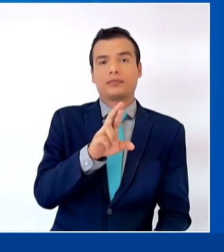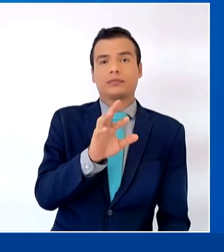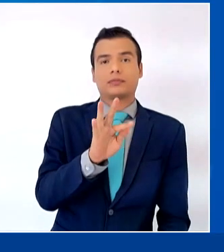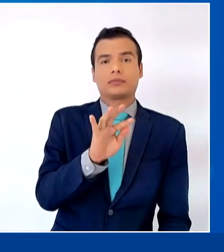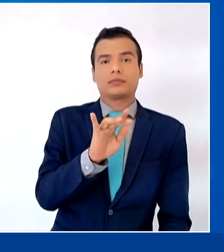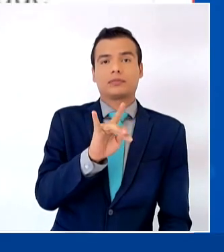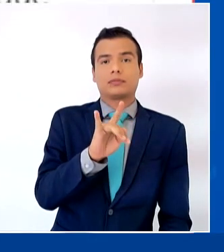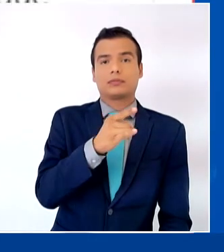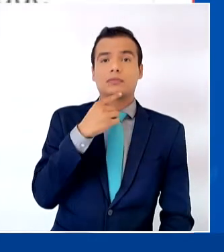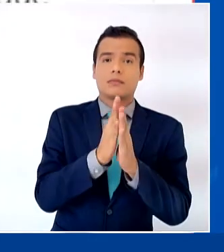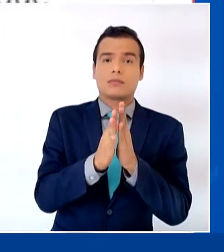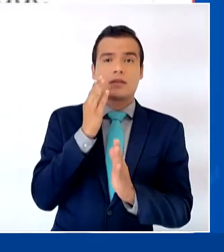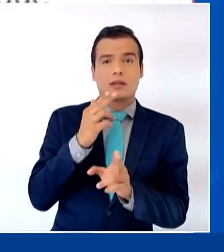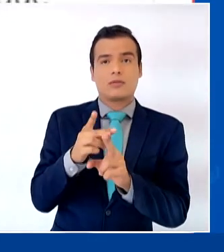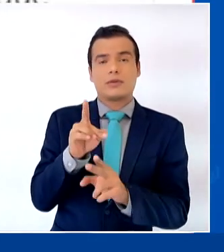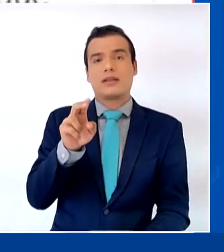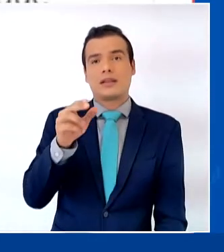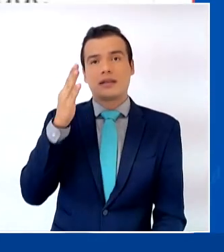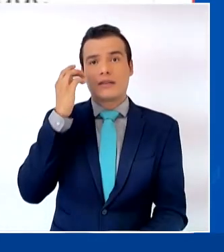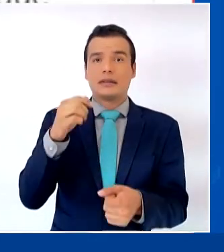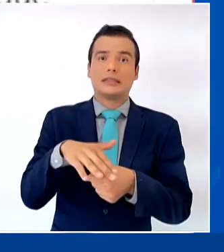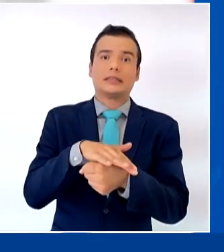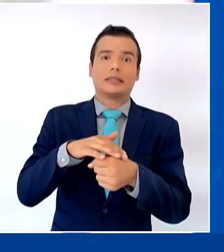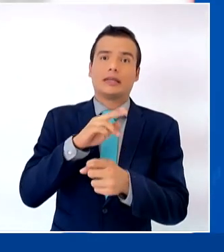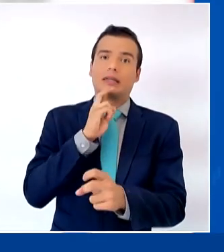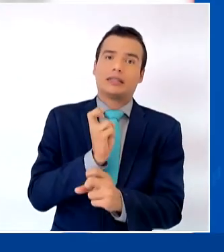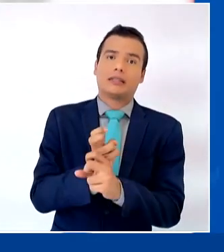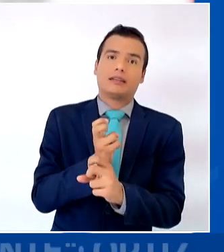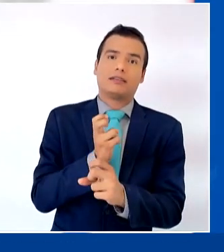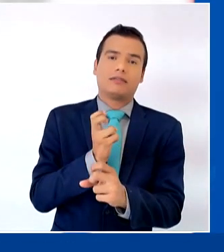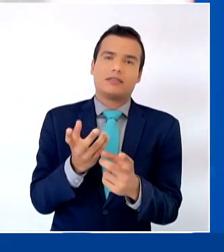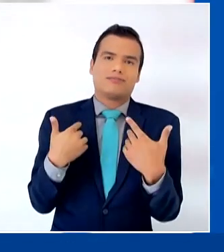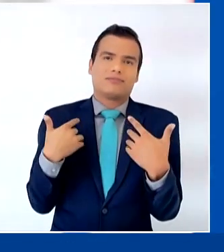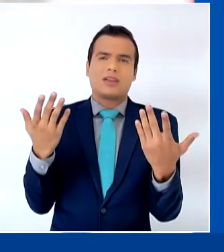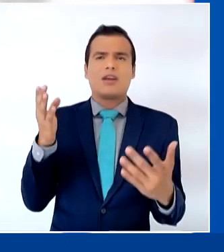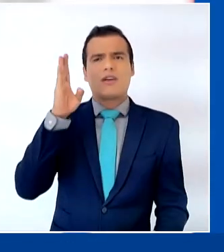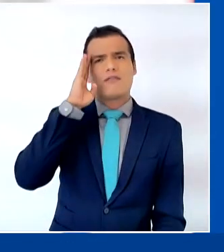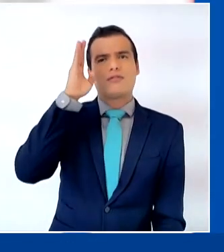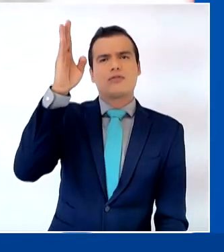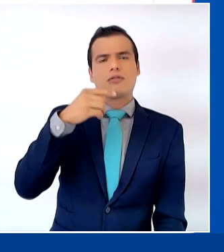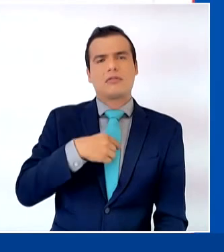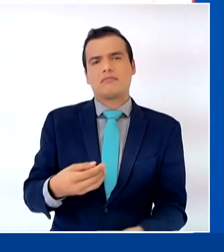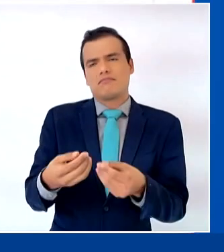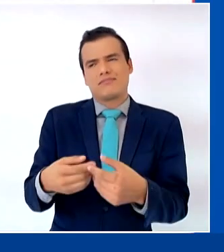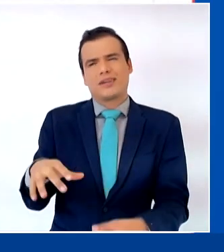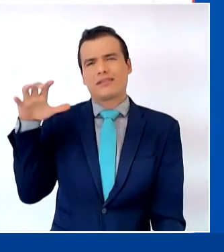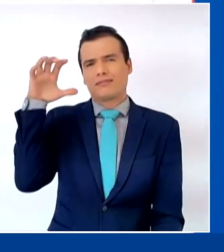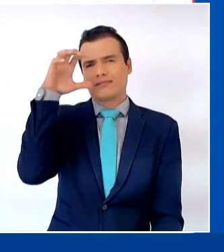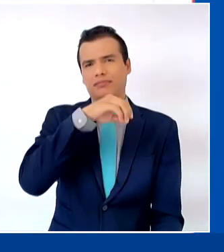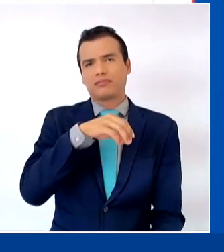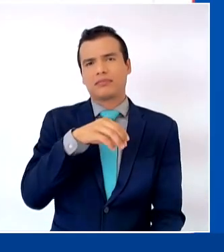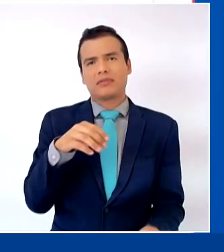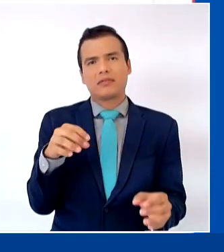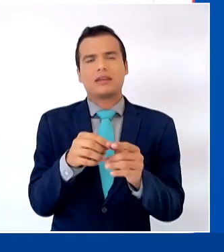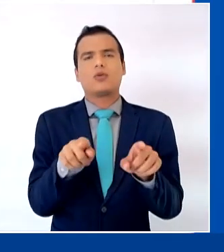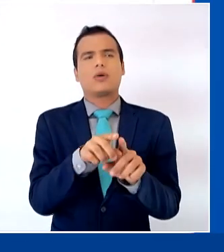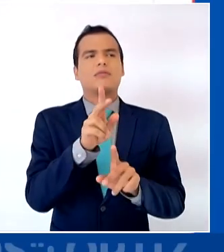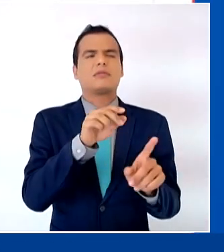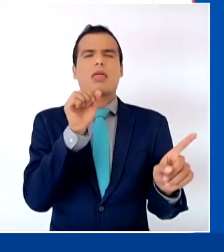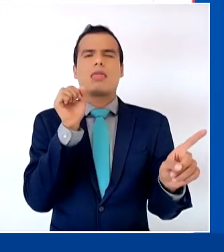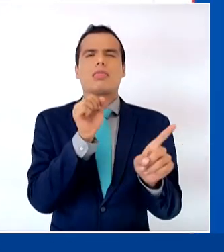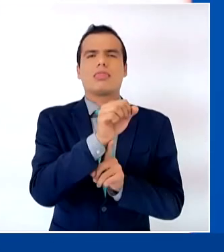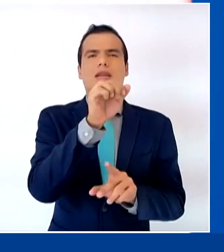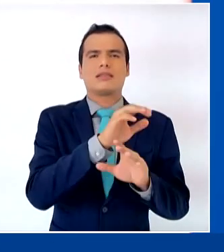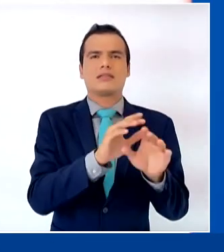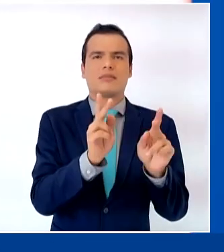presiones económicas, que echó por la borda su futuro político y que prácticamente dejó tirado a los caleños. Para Ortiz, la gente está decepcionada con la decisión de